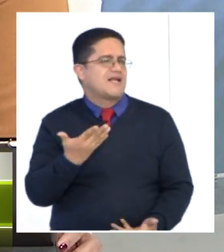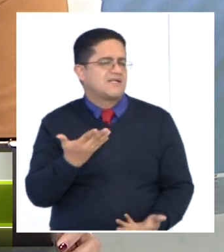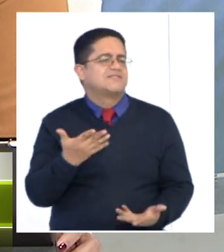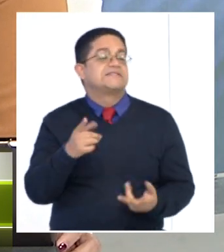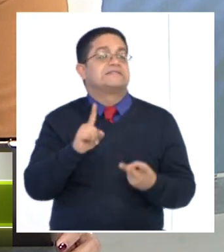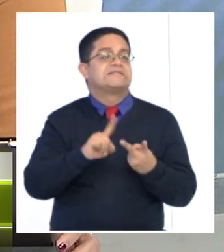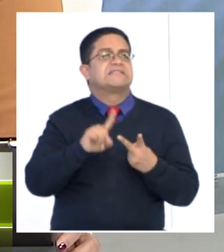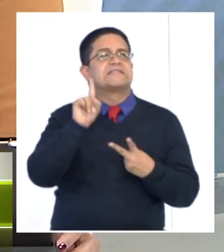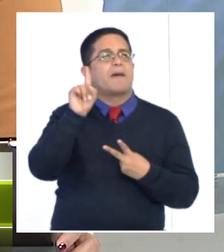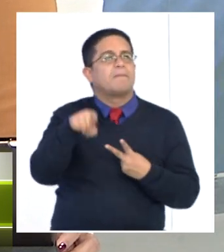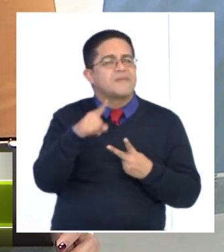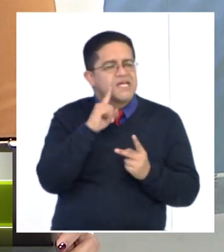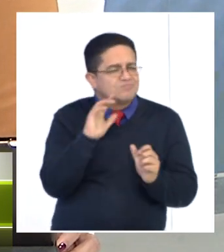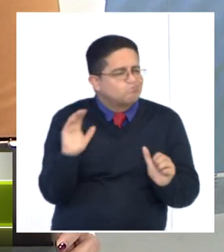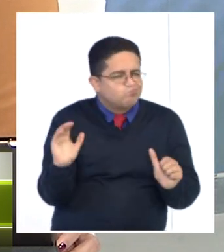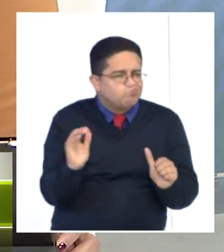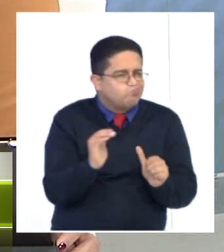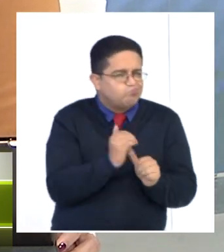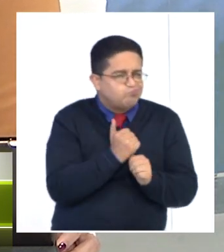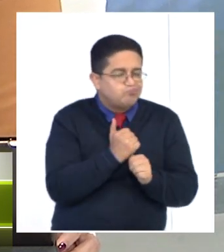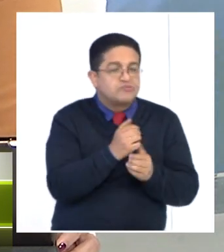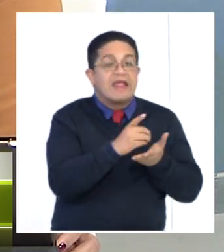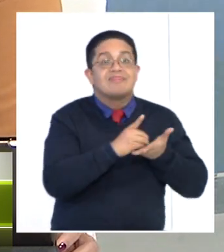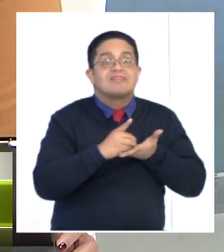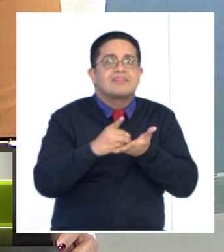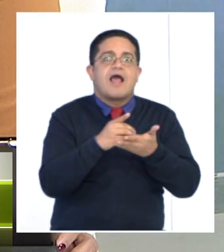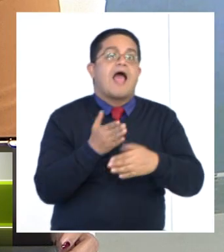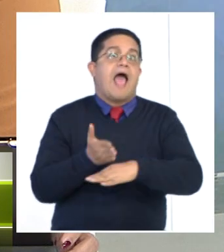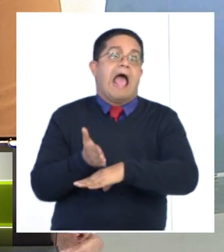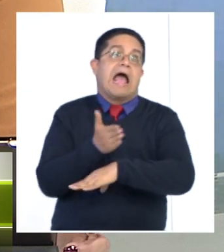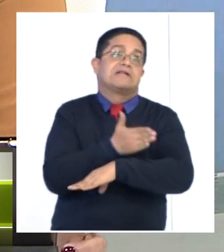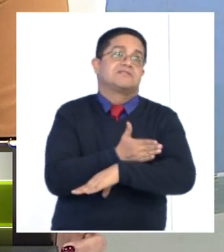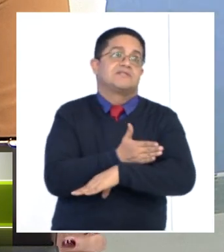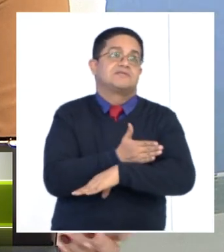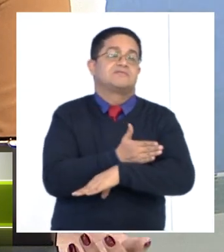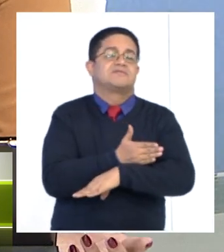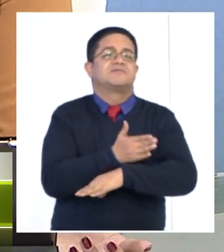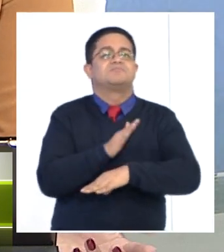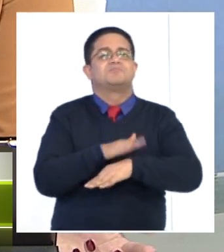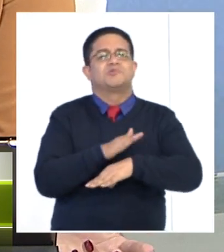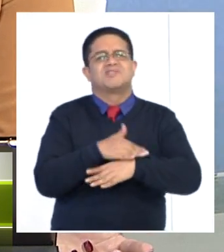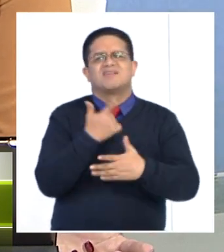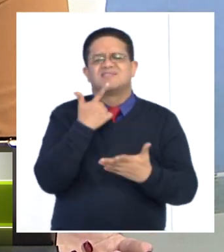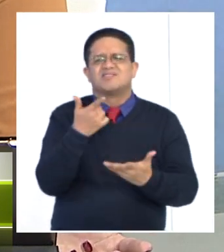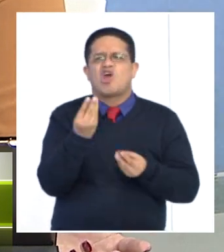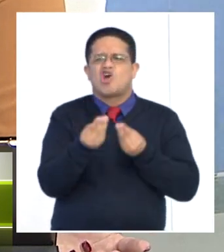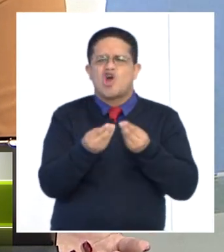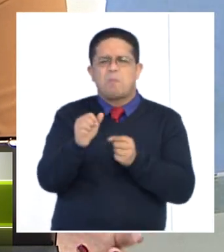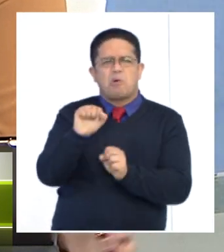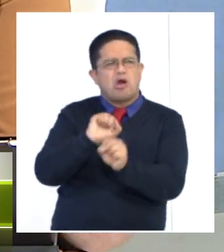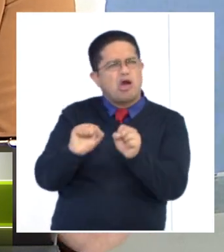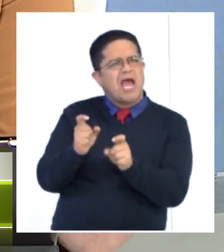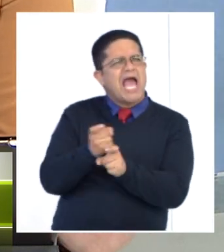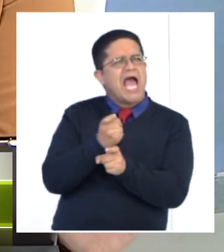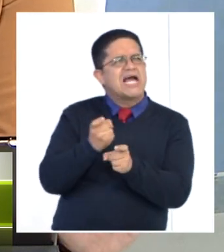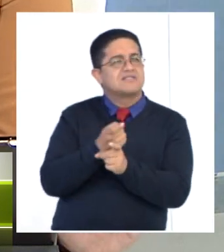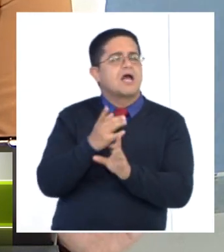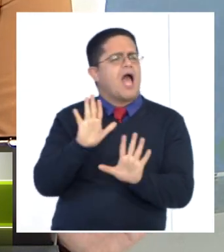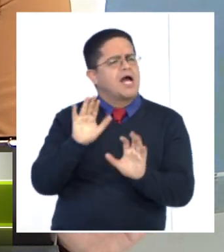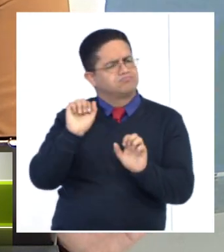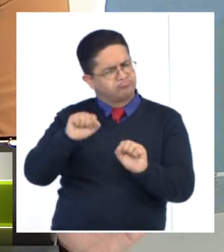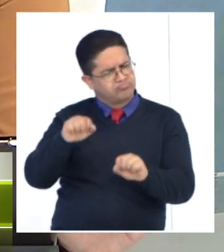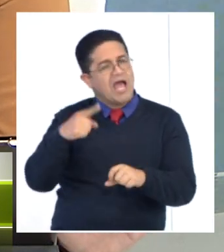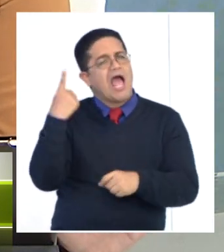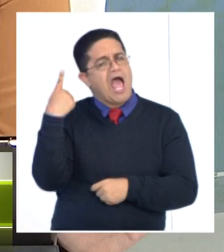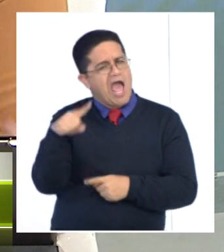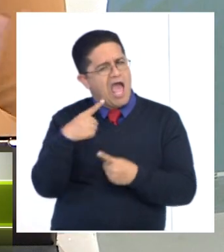de hacer un diagnóstico oportuno, temprano, porque cuando decimos prevención la gente dirá, pero ¿cómo prevenimos el cáncer? Hay factores